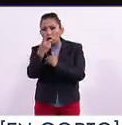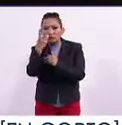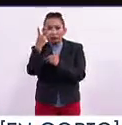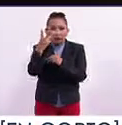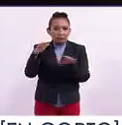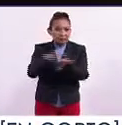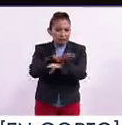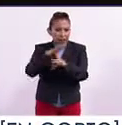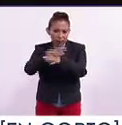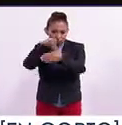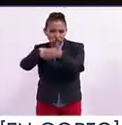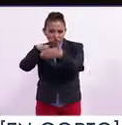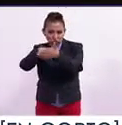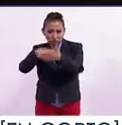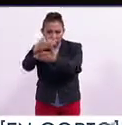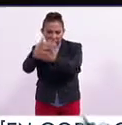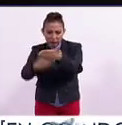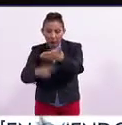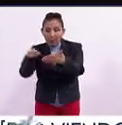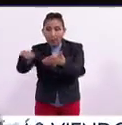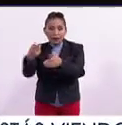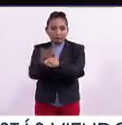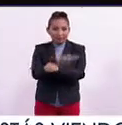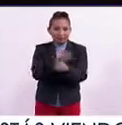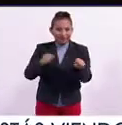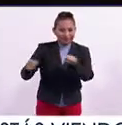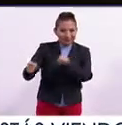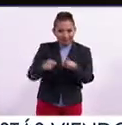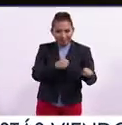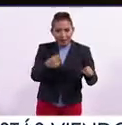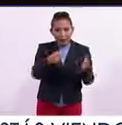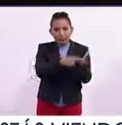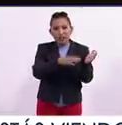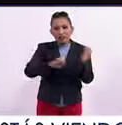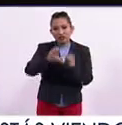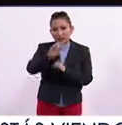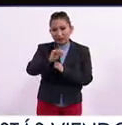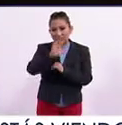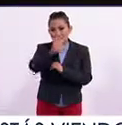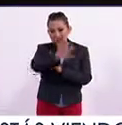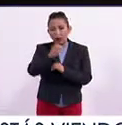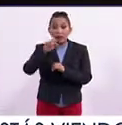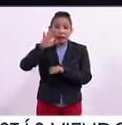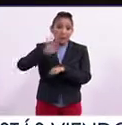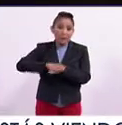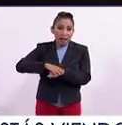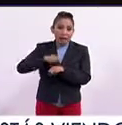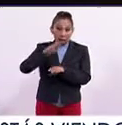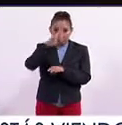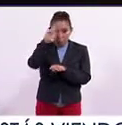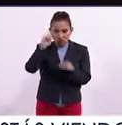todo por el sismo de 85, hubo el cambio más drástico,